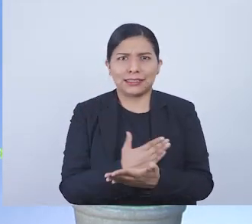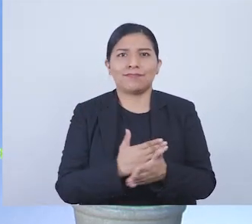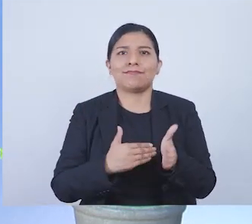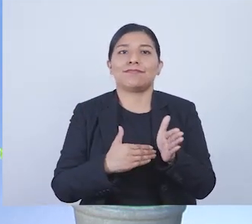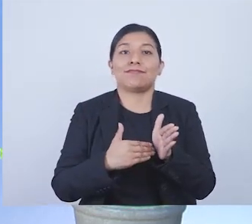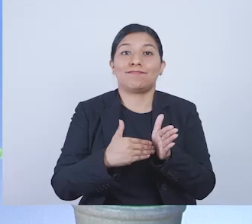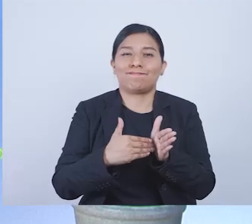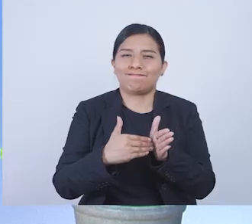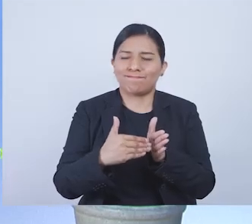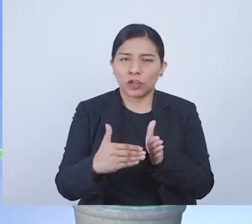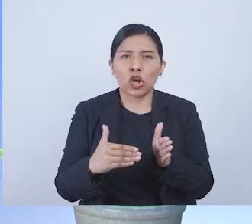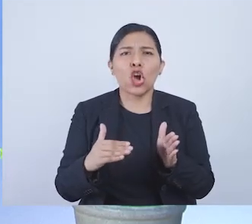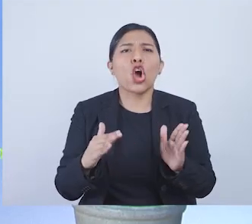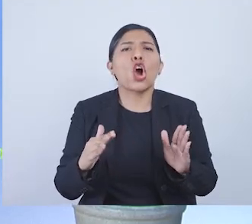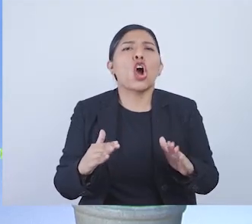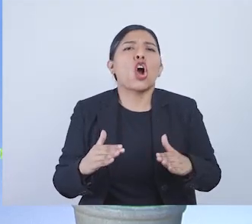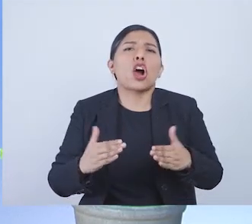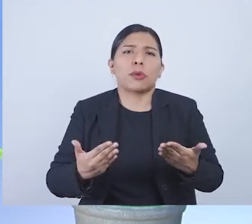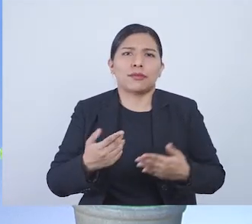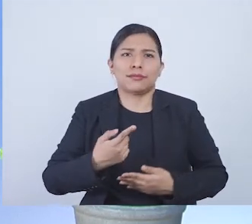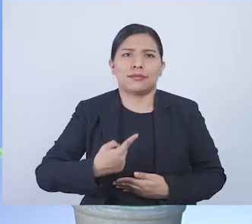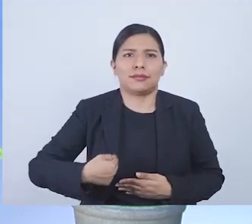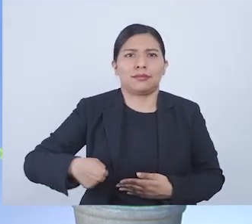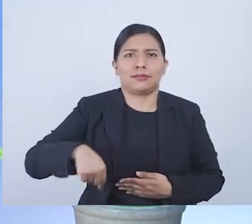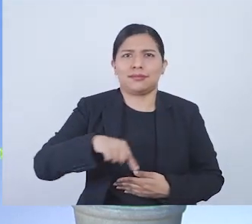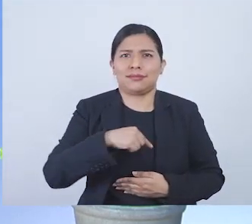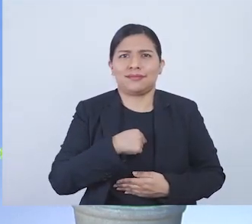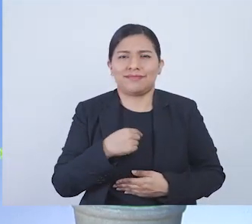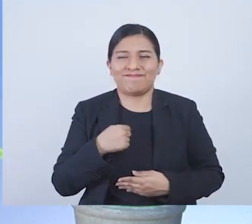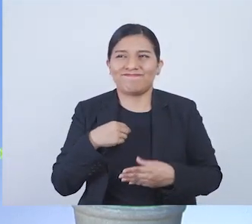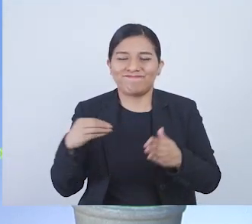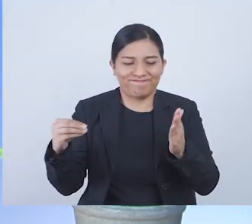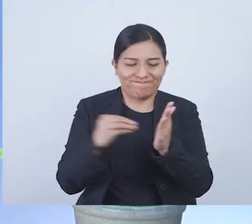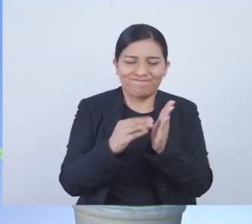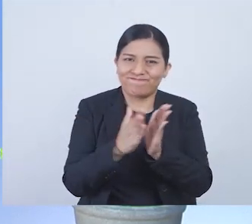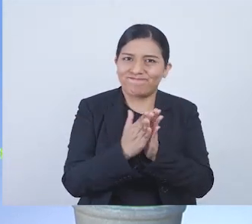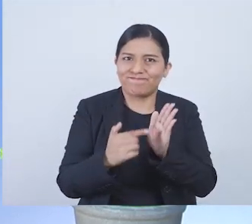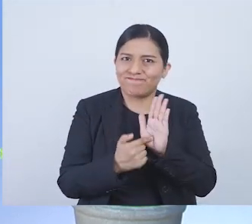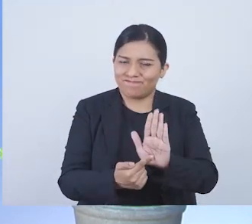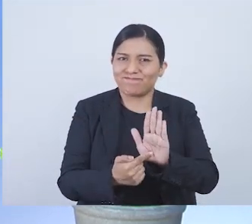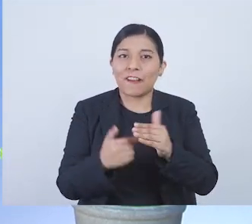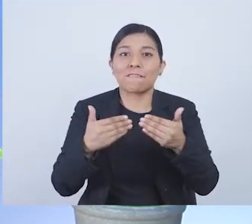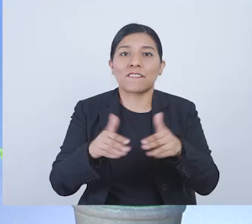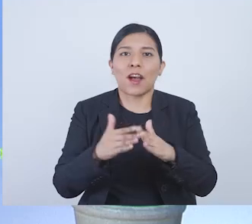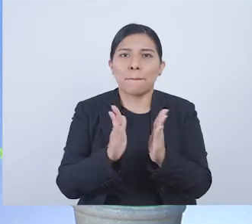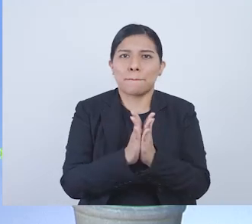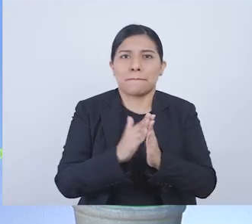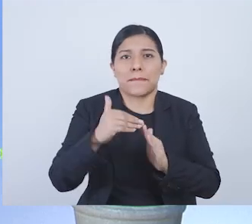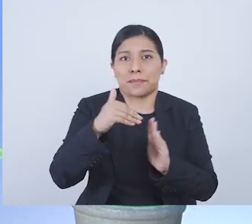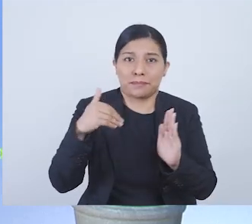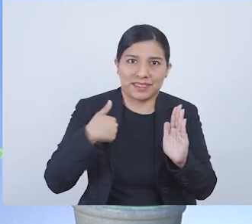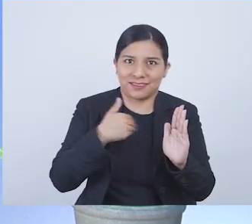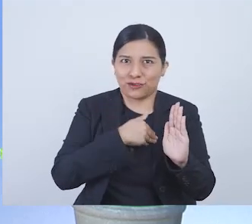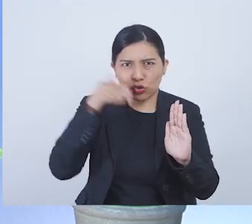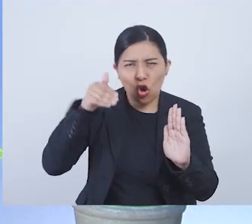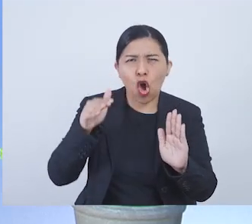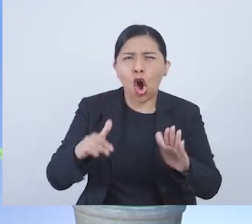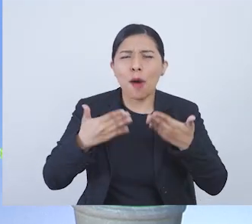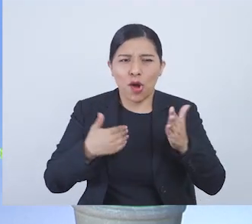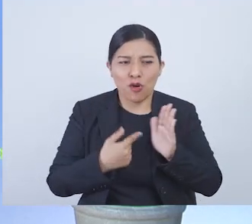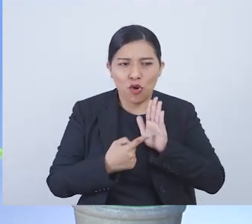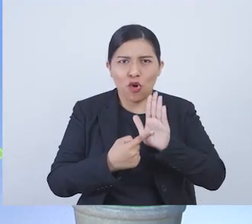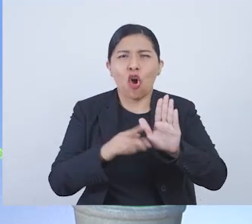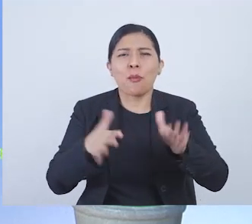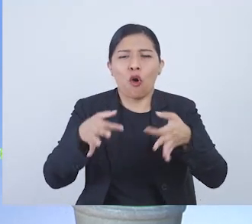a decir, ¿cómo vamos a meter esto en los programas? Y es así como por cuestiones de